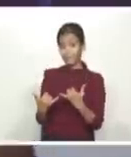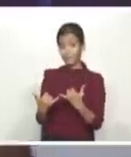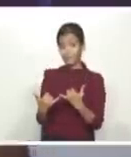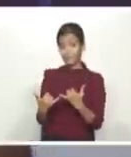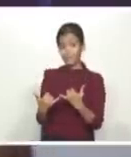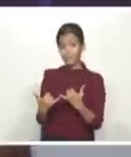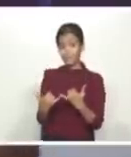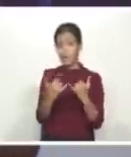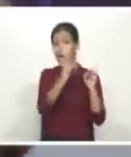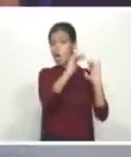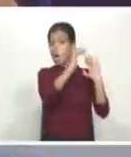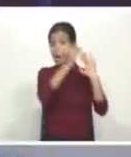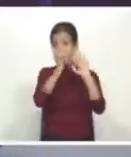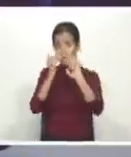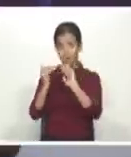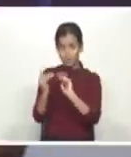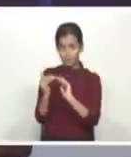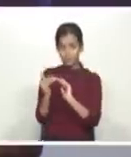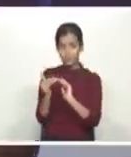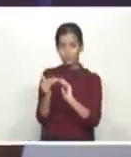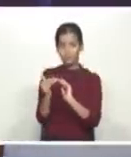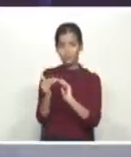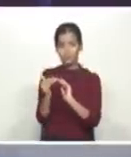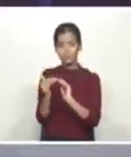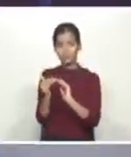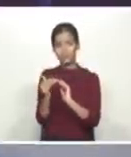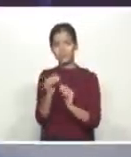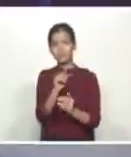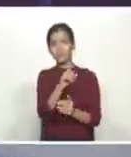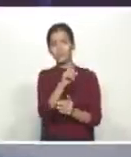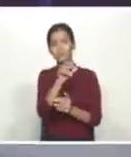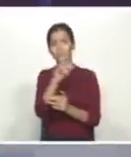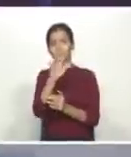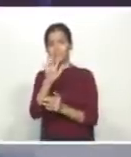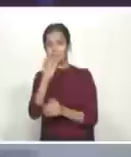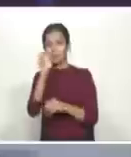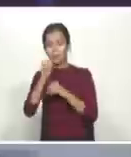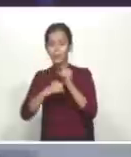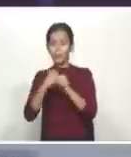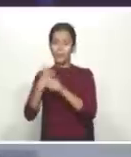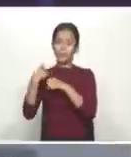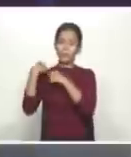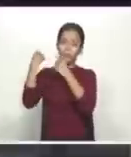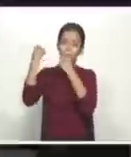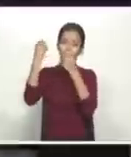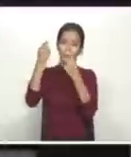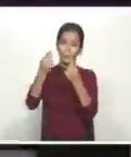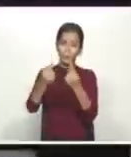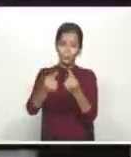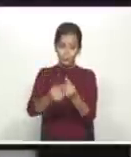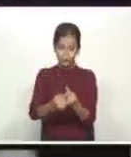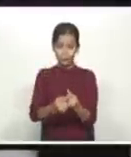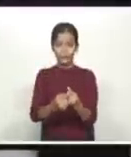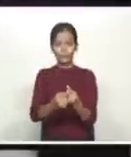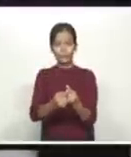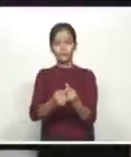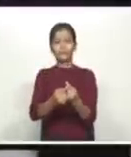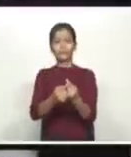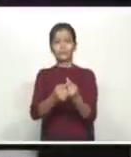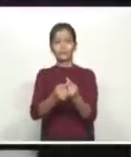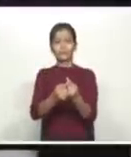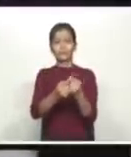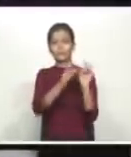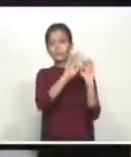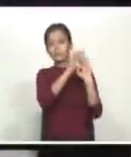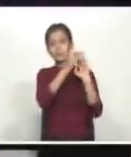que son lo que hace de lo que hicieron de 135 años haciendo una sociedad conservadora que llegó al